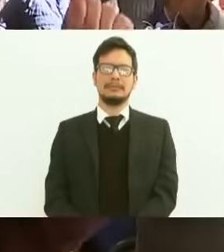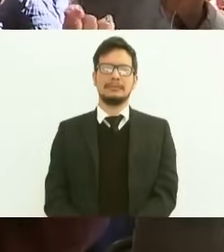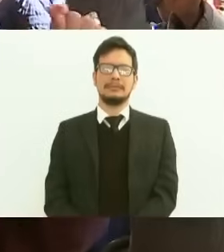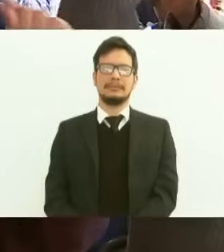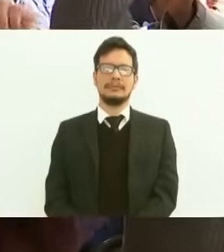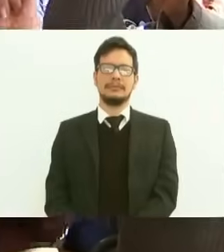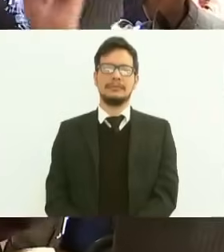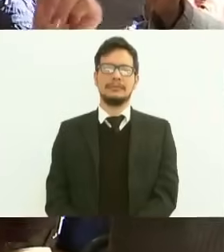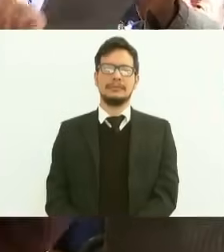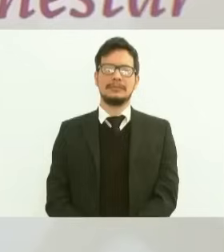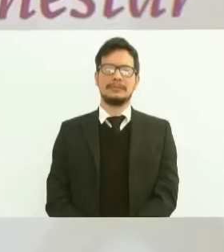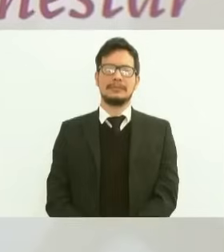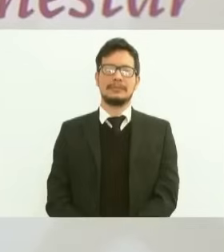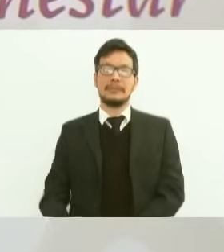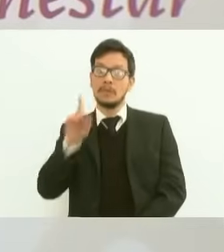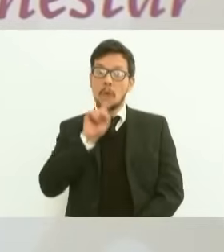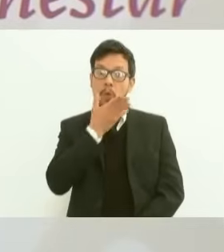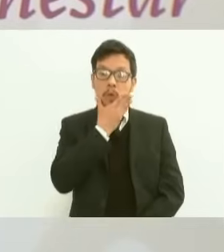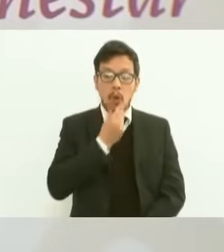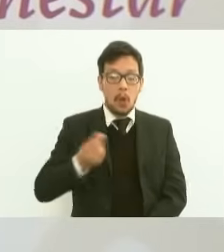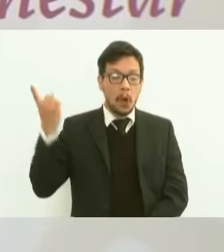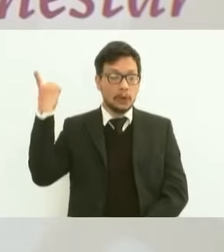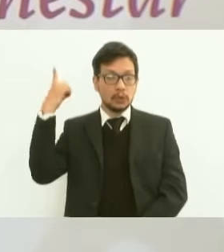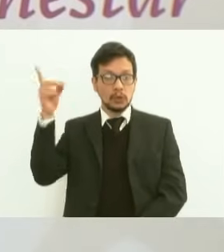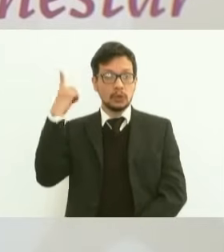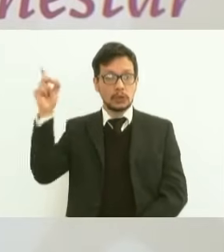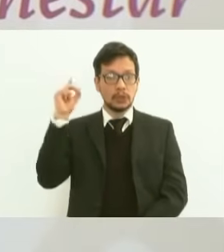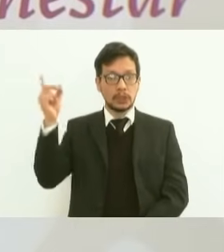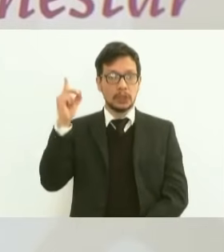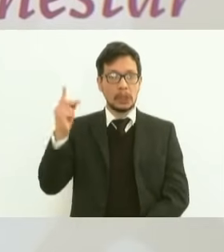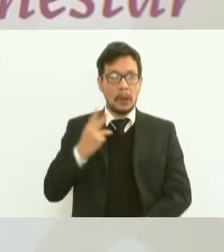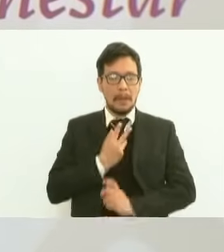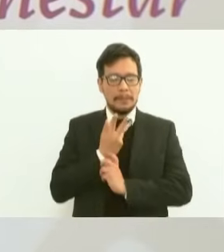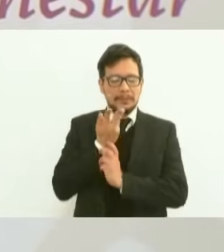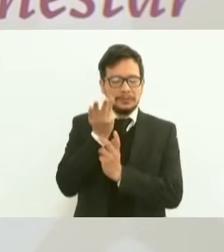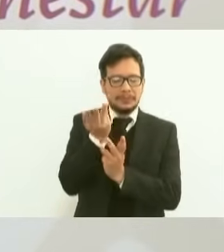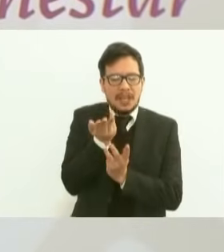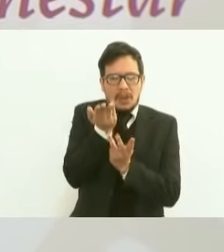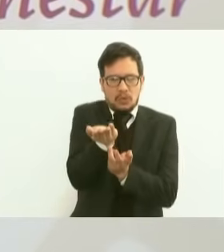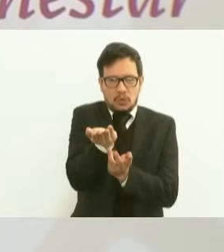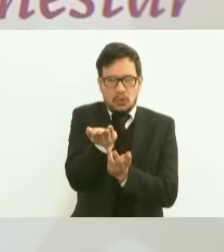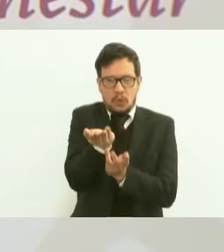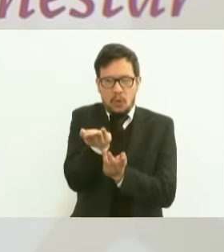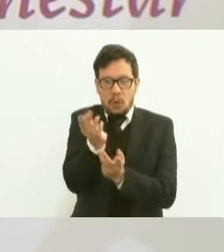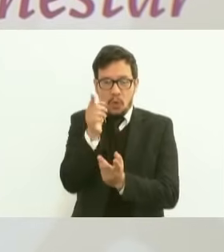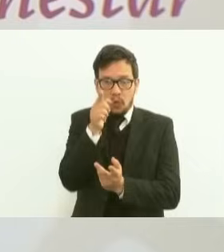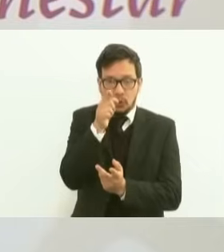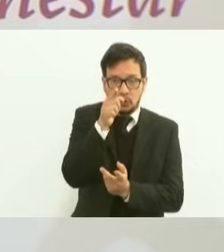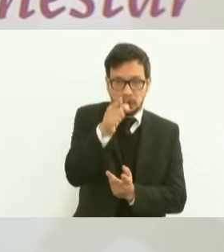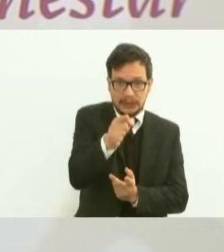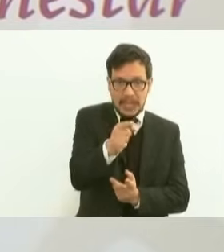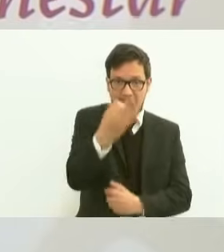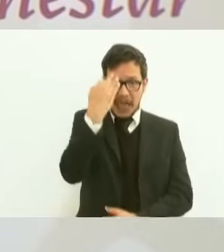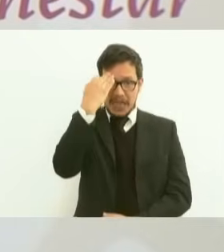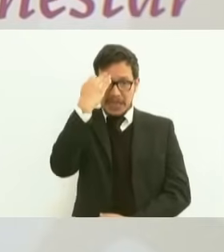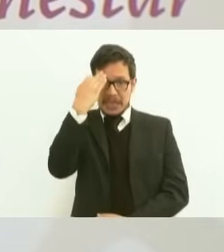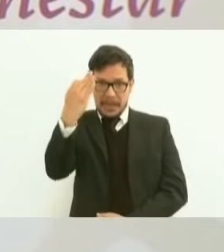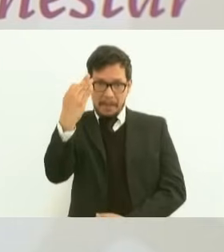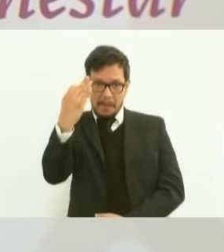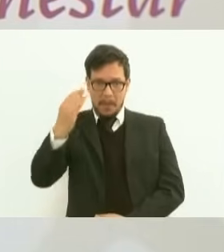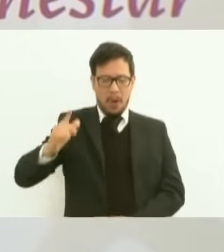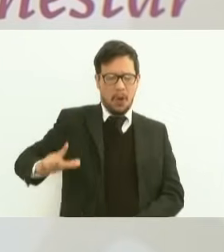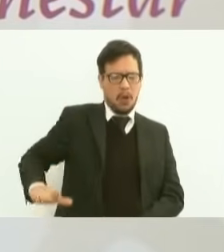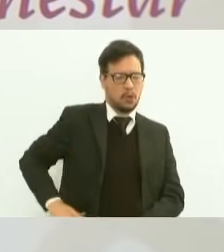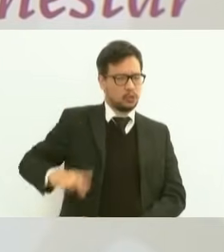Las y los duranguenses, presidente, le deseamos que en esta etapa de su gobierno, de